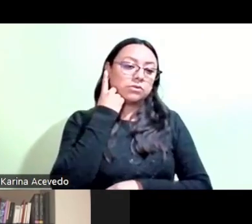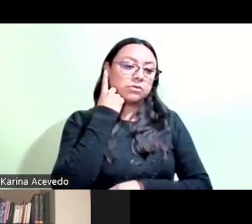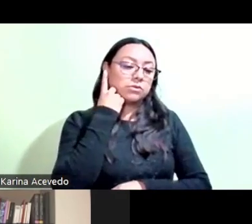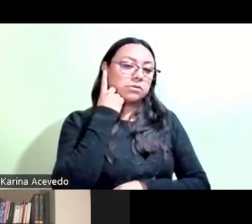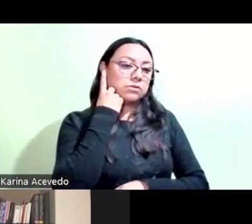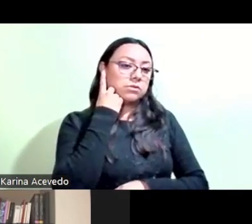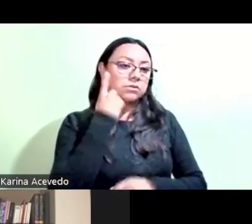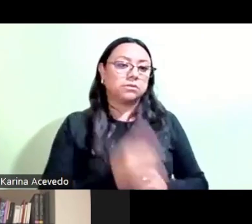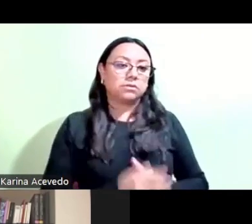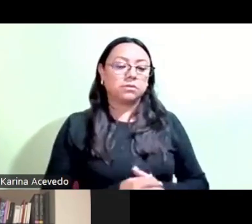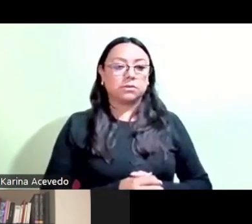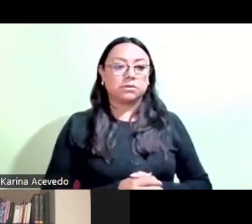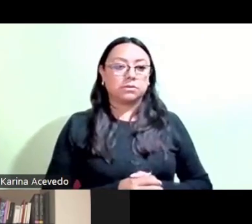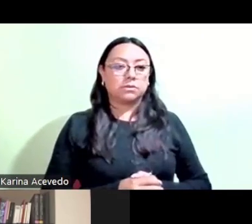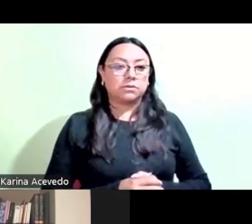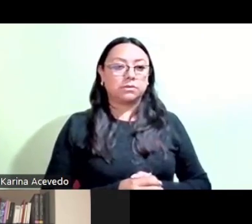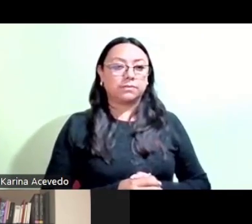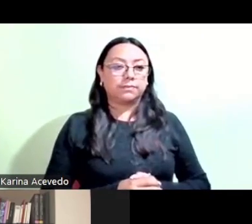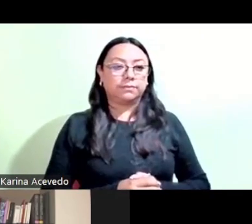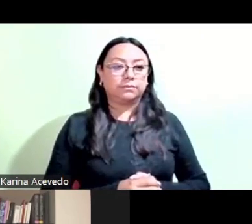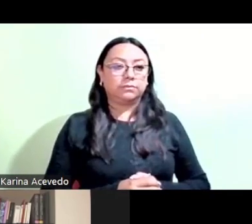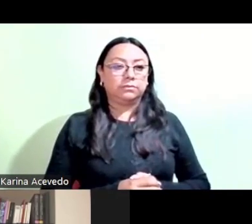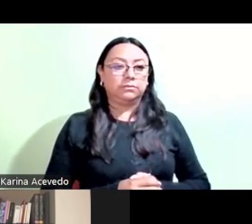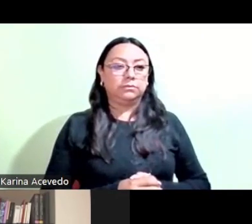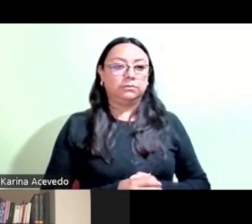consultar, si es de